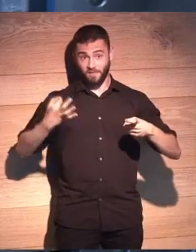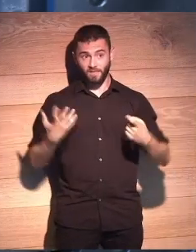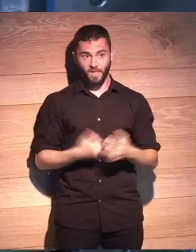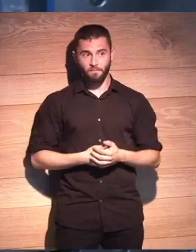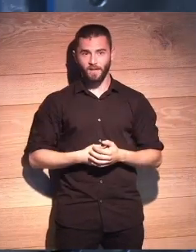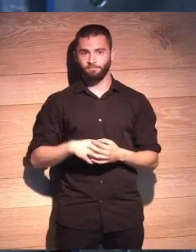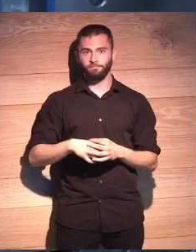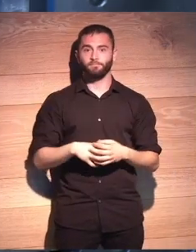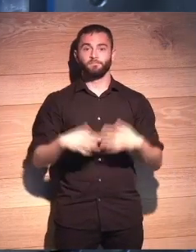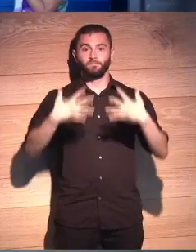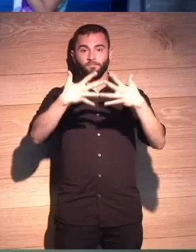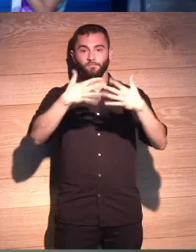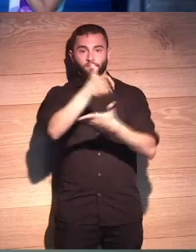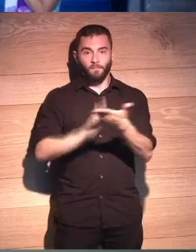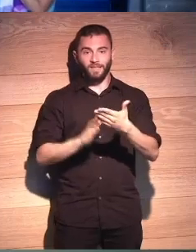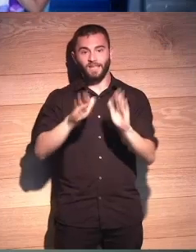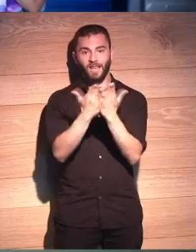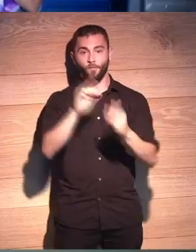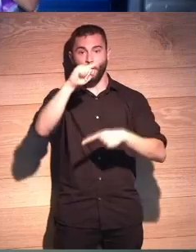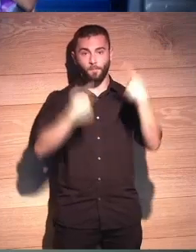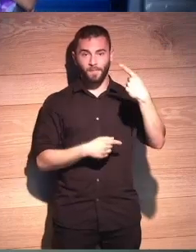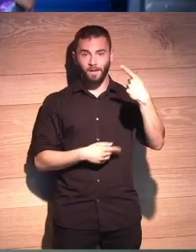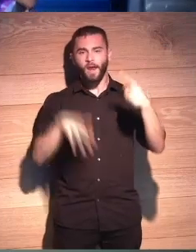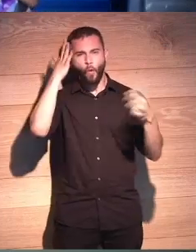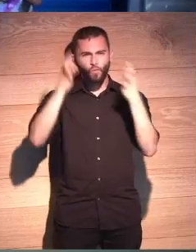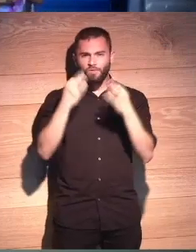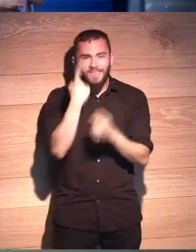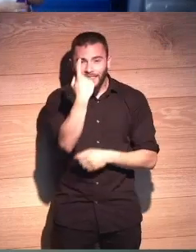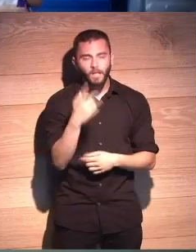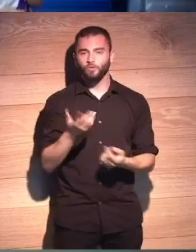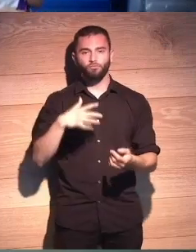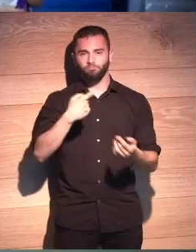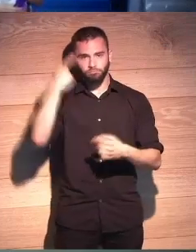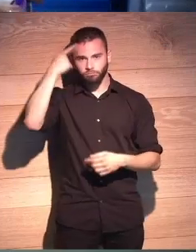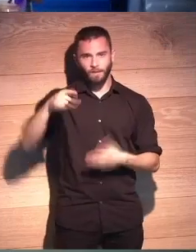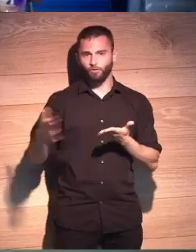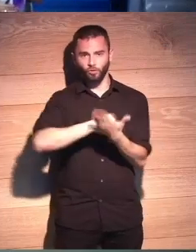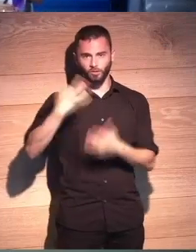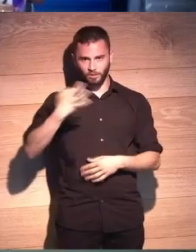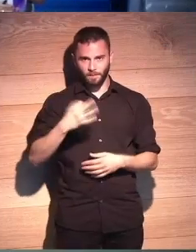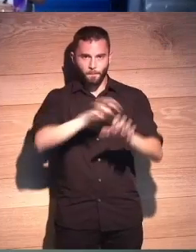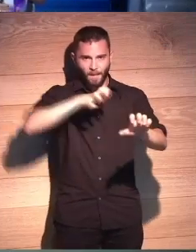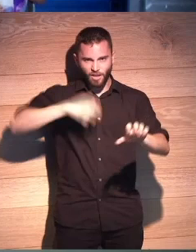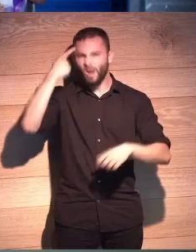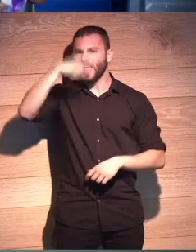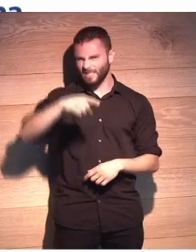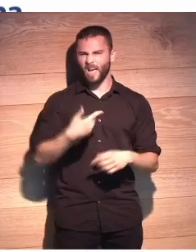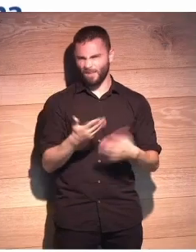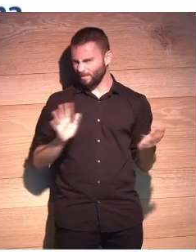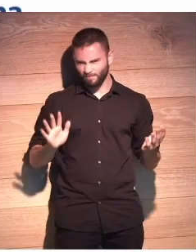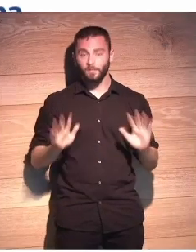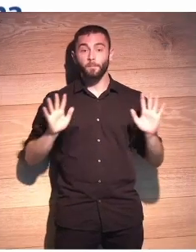es la primera parte del libro, con un dato que tenemos que saber todos, y seguramente la mayoría de vosotros lo sabéis de sobra, y es